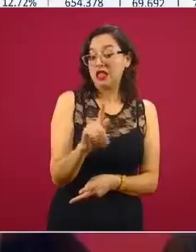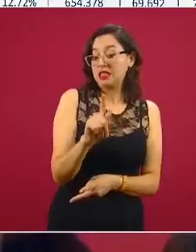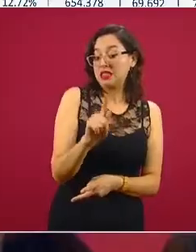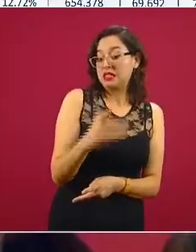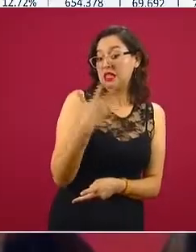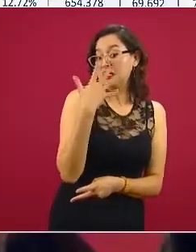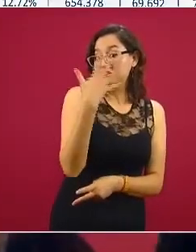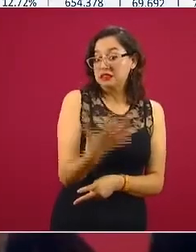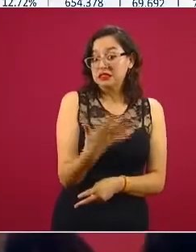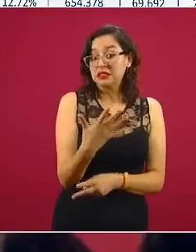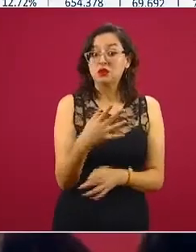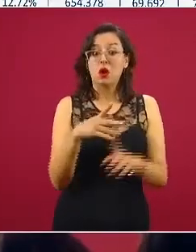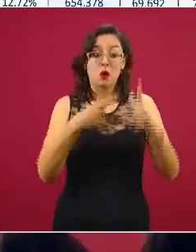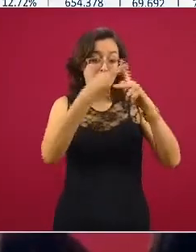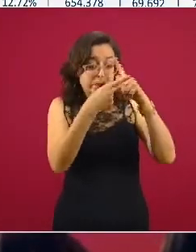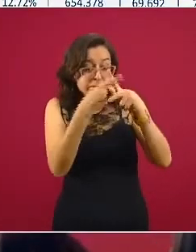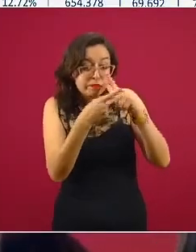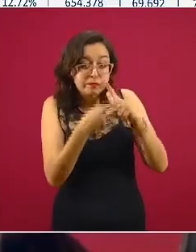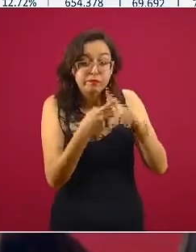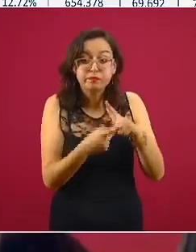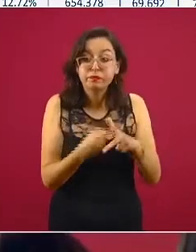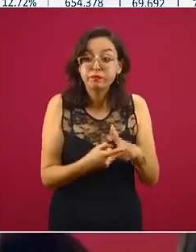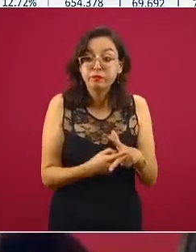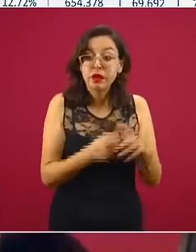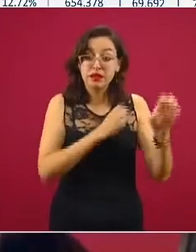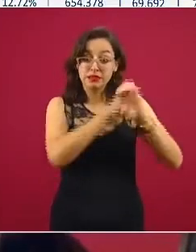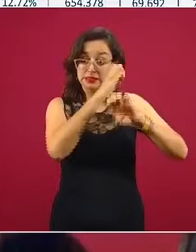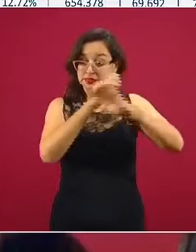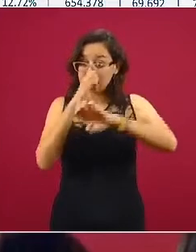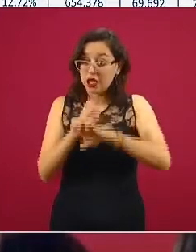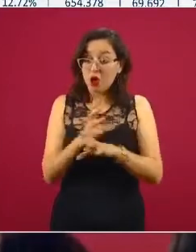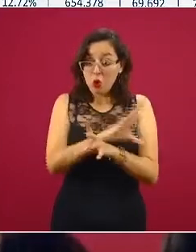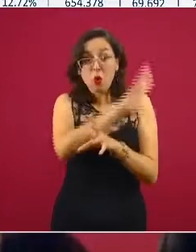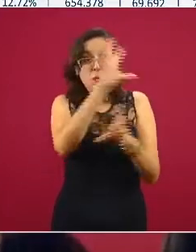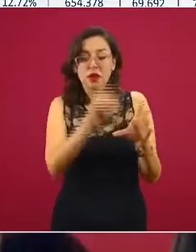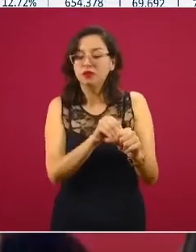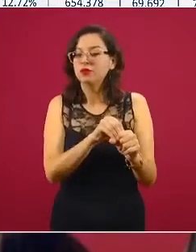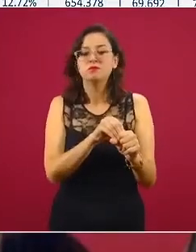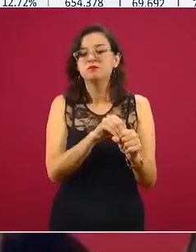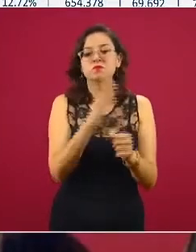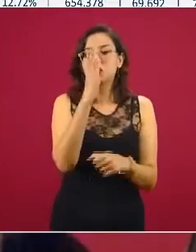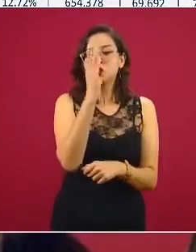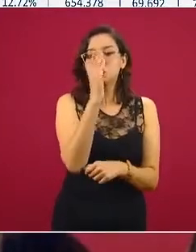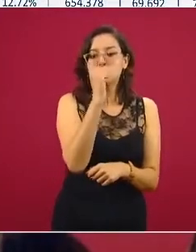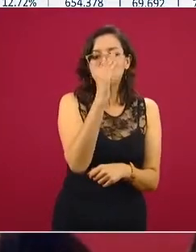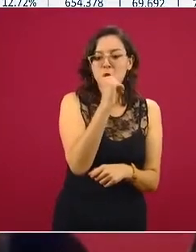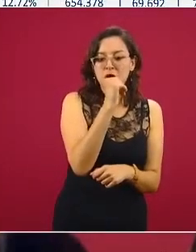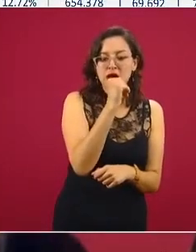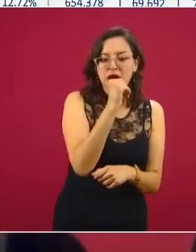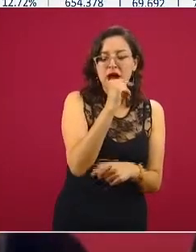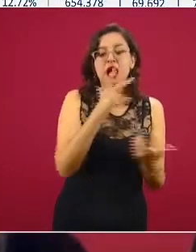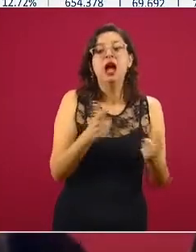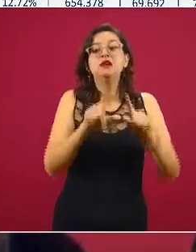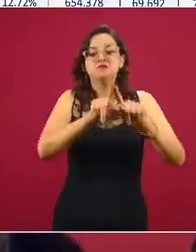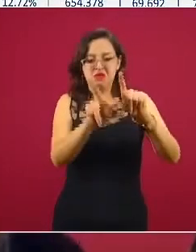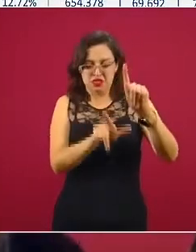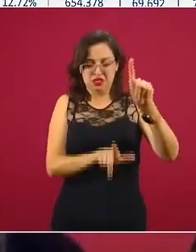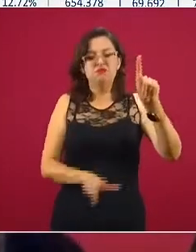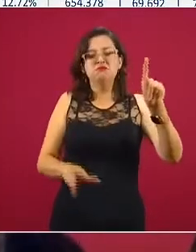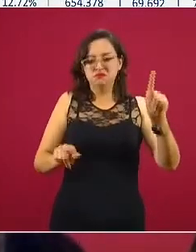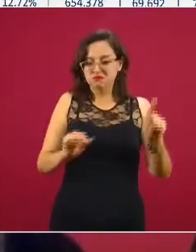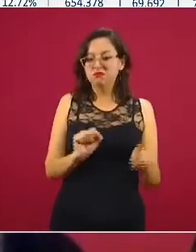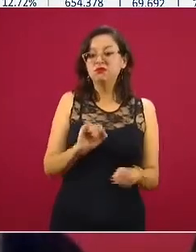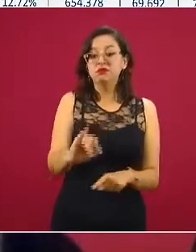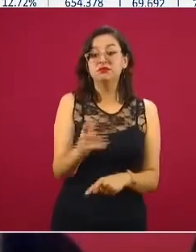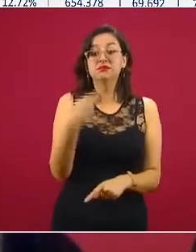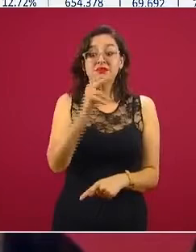suficiente resolución estadística para las entidades federativas, pues son muy poquitas. Son útiles para el panorama nacional,